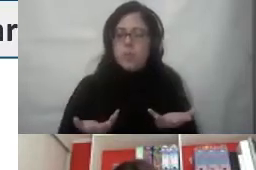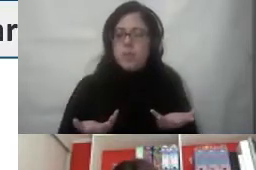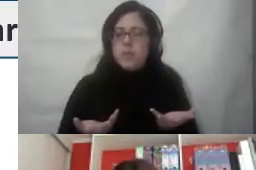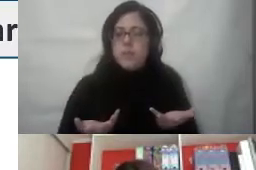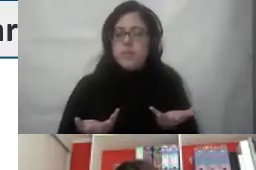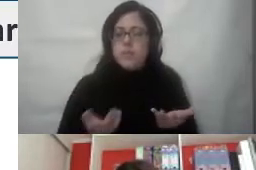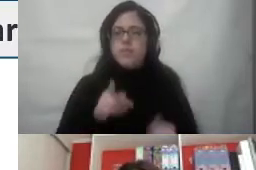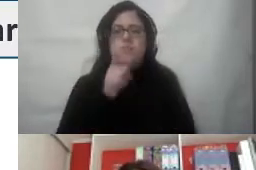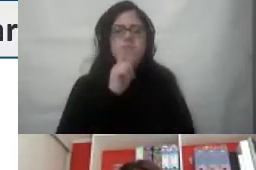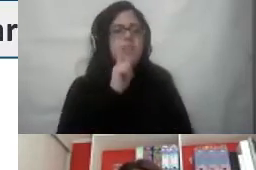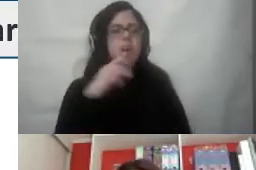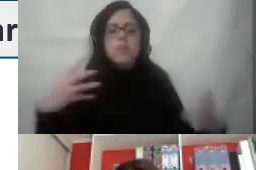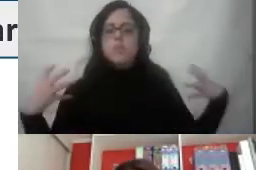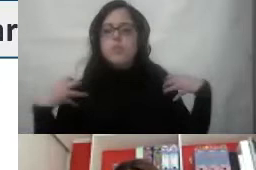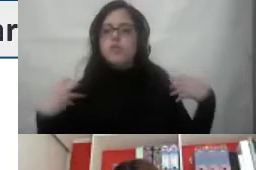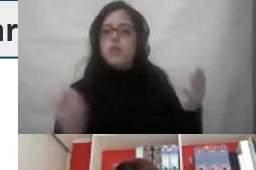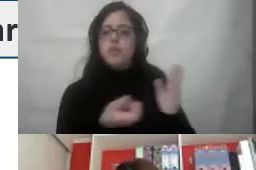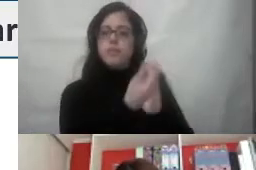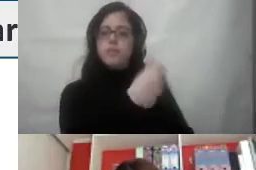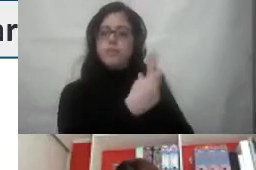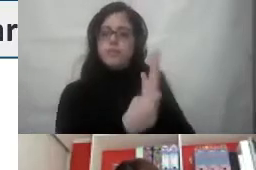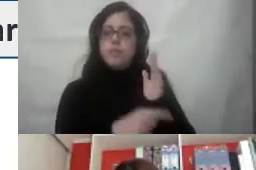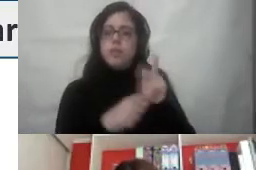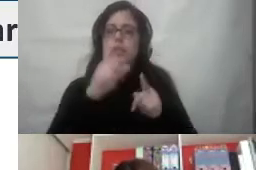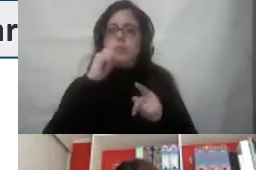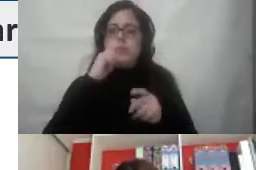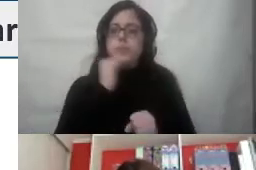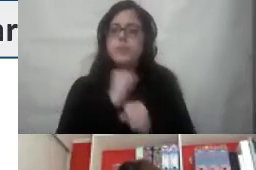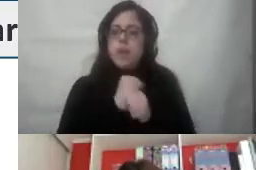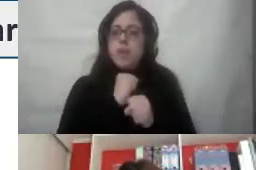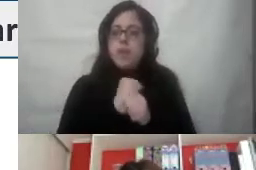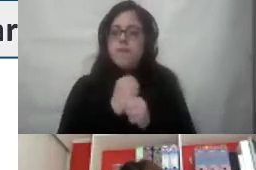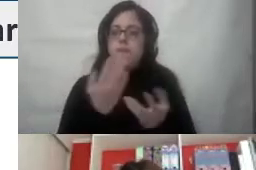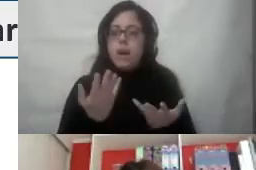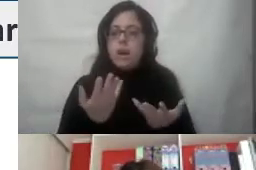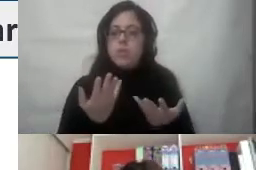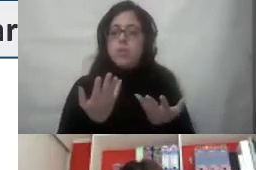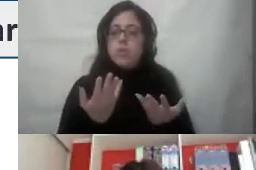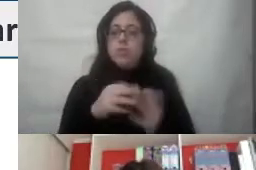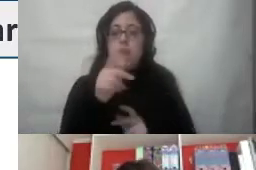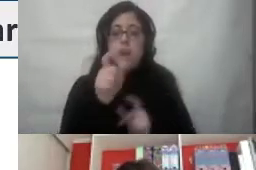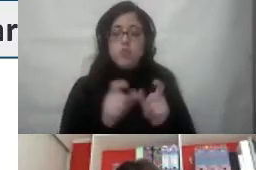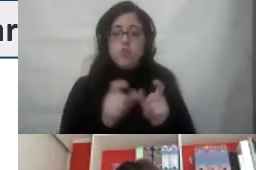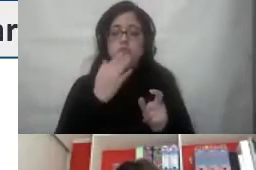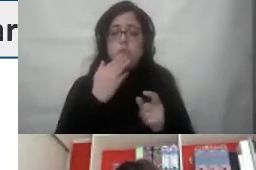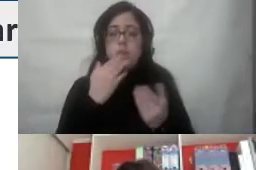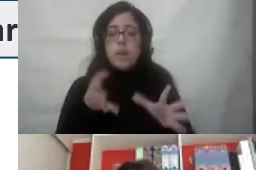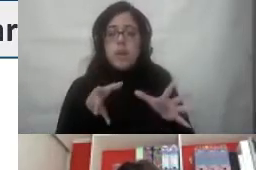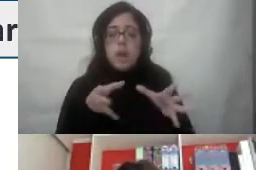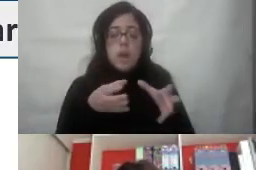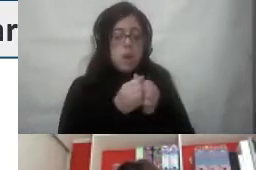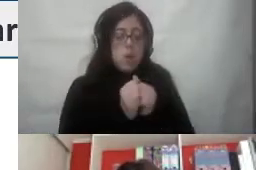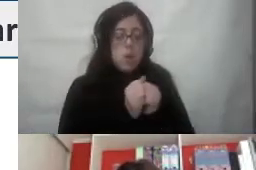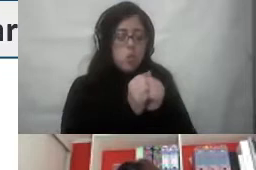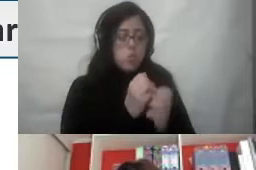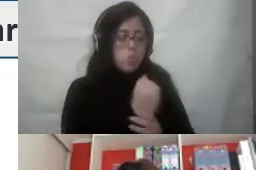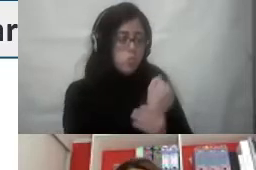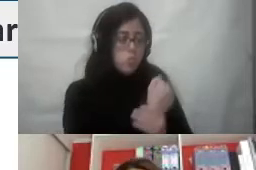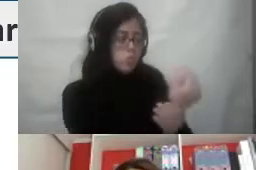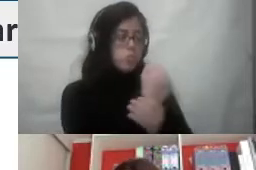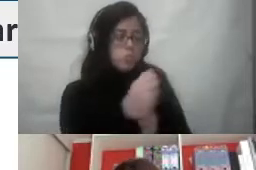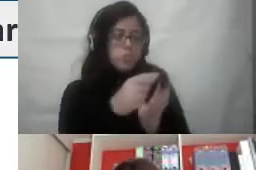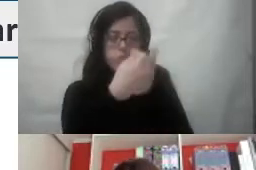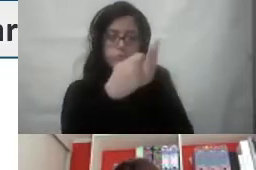evalúa? ¿Ya? Incluir no solamente el trabajo, la heteroevaluación, sino que también la coevaluación de los estudiantes.